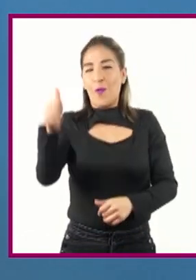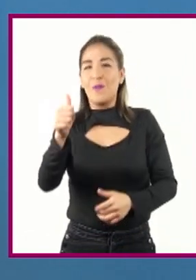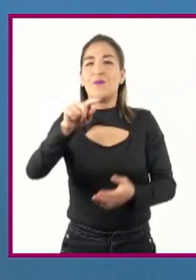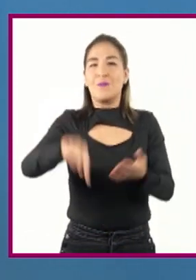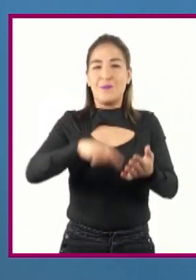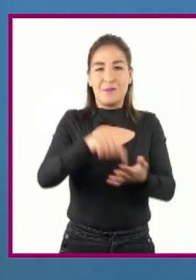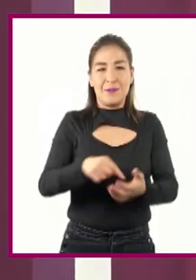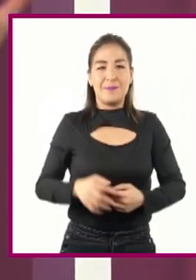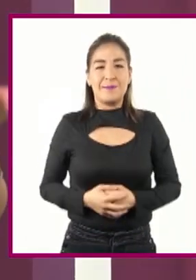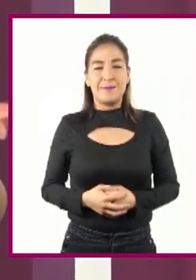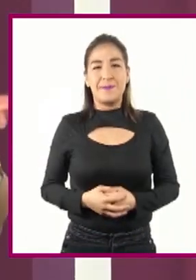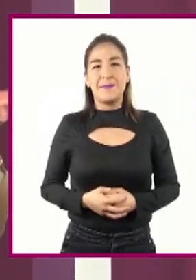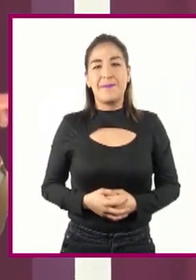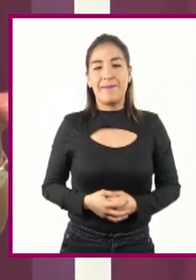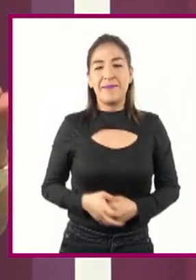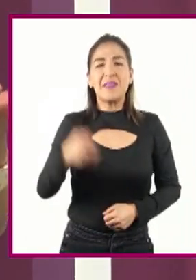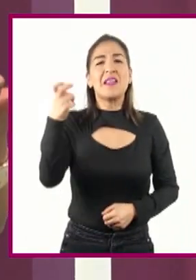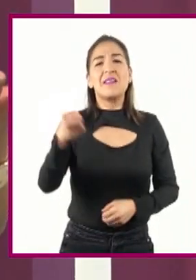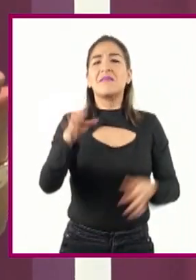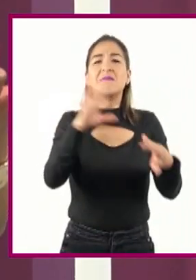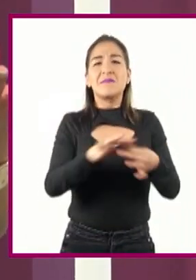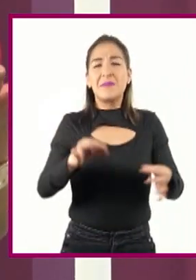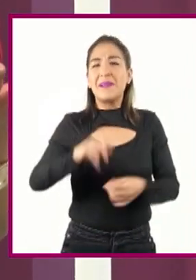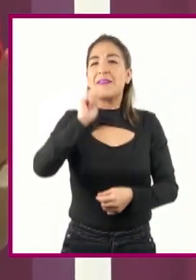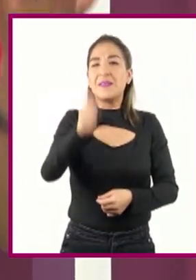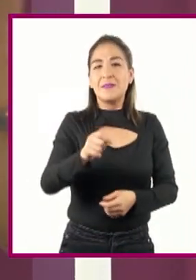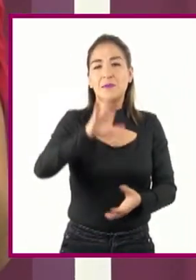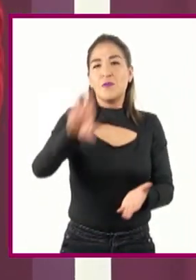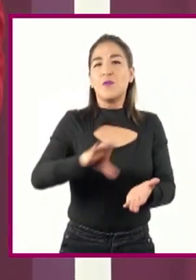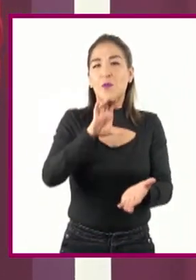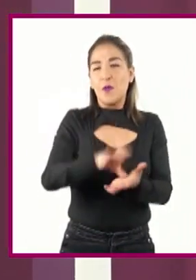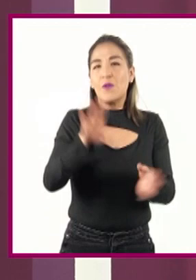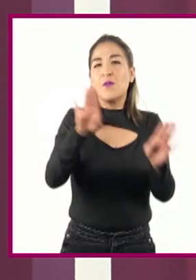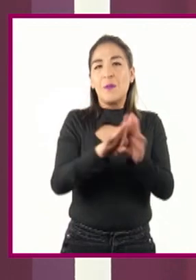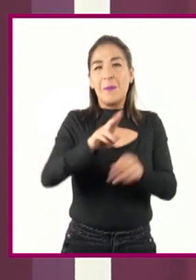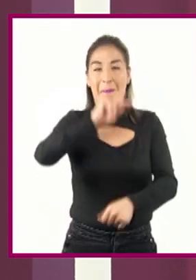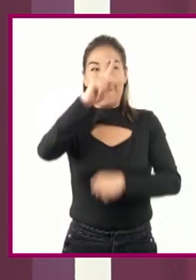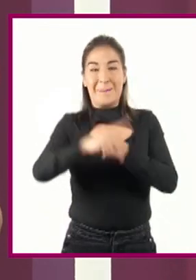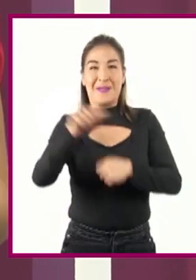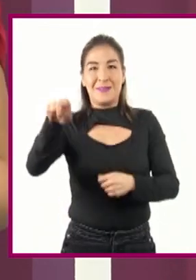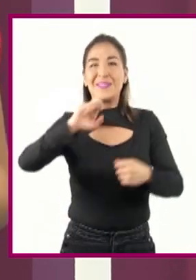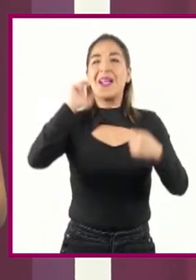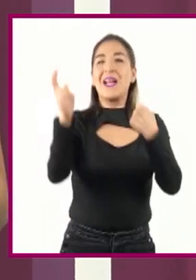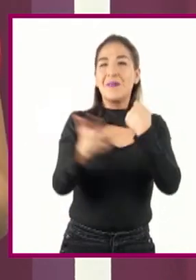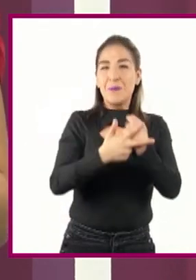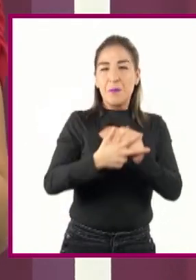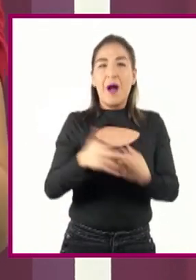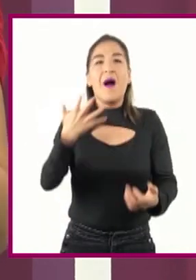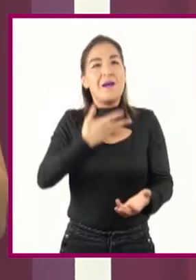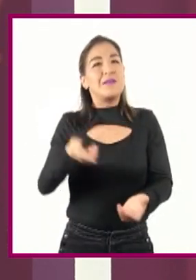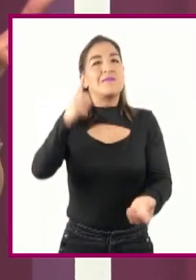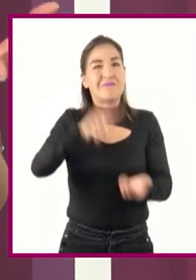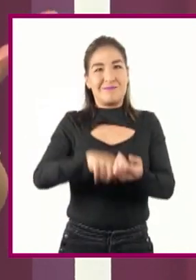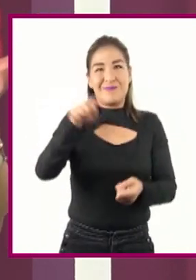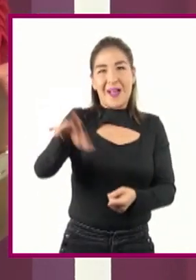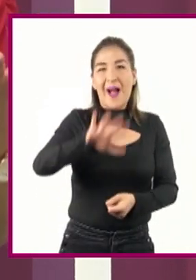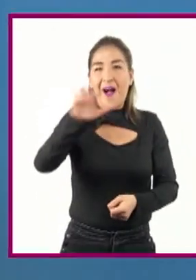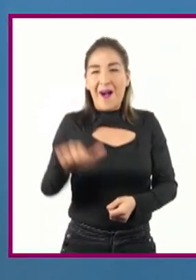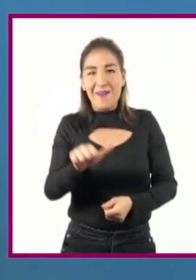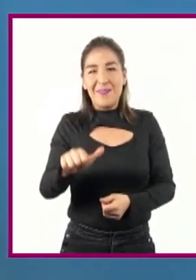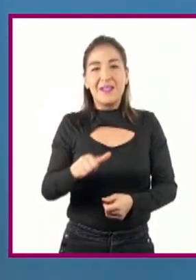frentes. ¿Eso se relaciona con las colonias que los países europeos tenían en África y